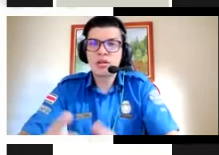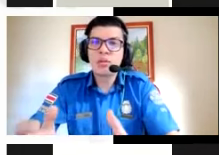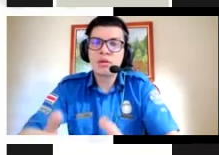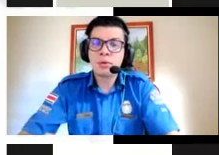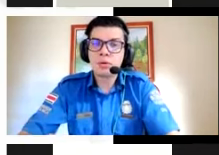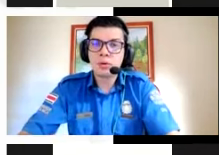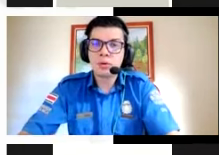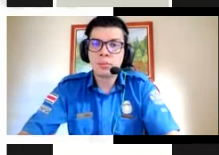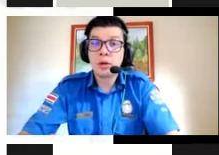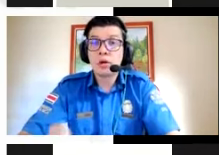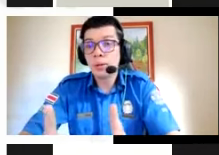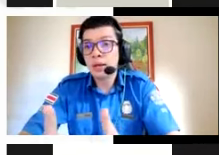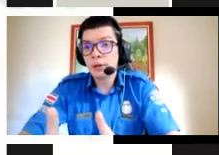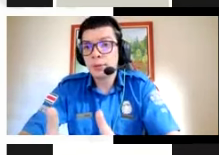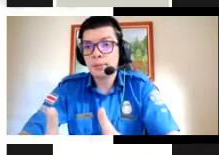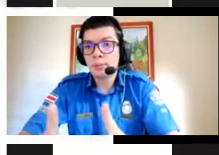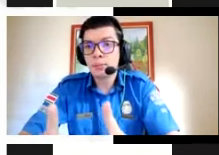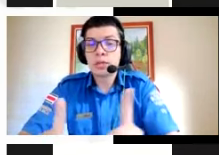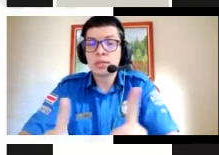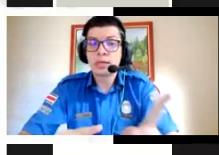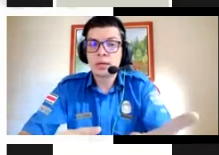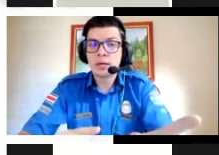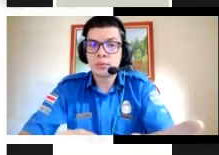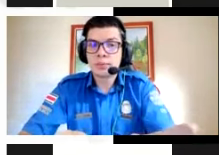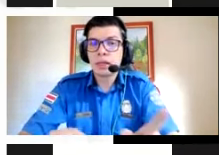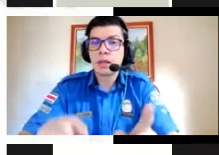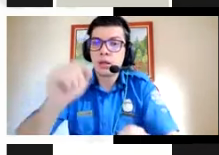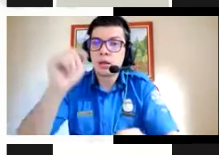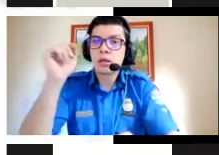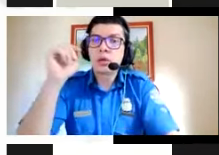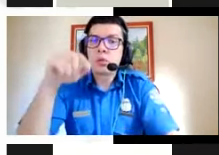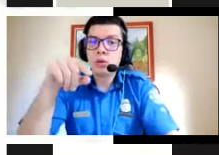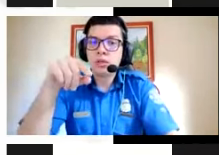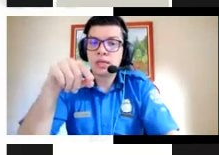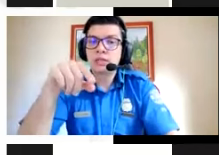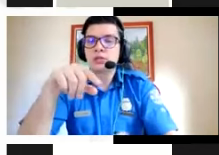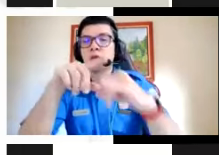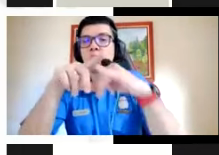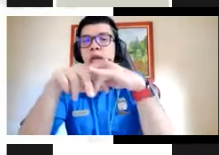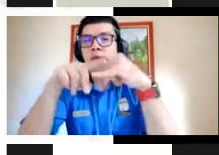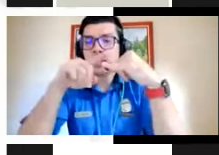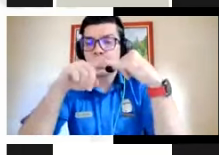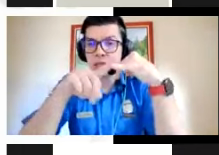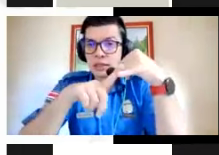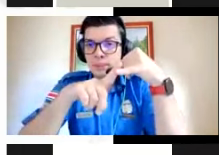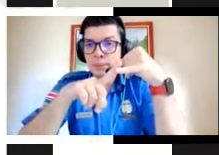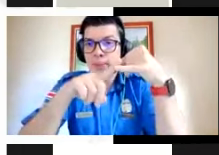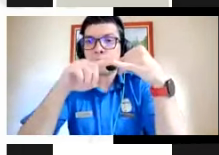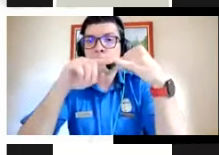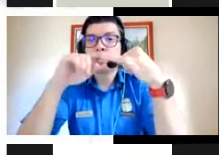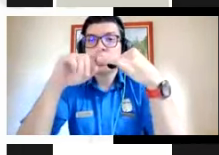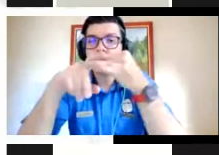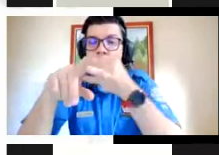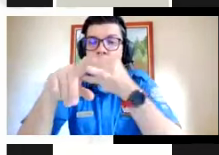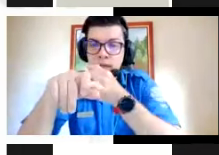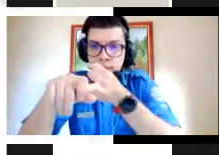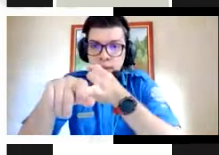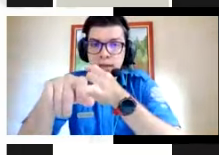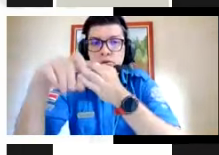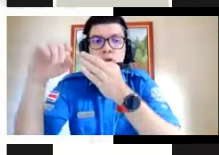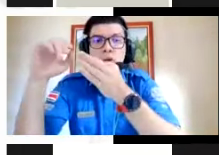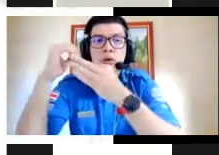barato es lo más rápido, pero lo más barato puede salir caro. Una instalación de tubería bien hecha, con los diámetros